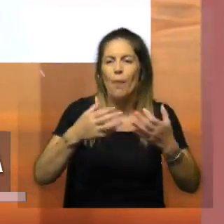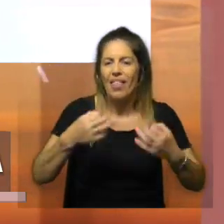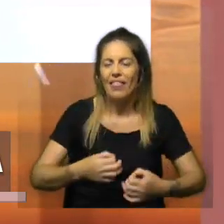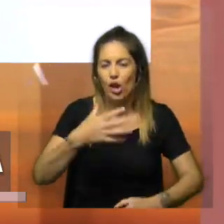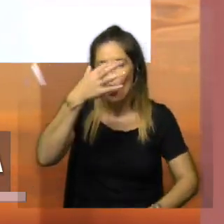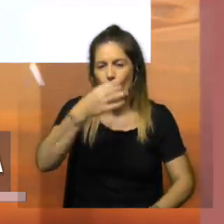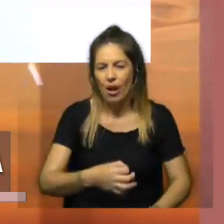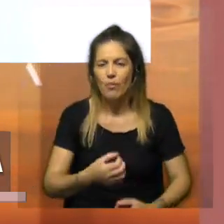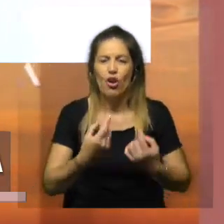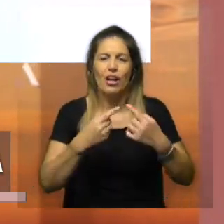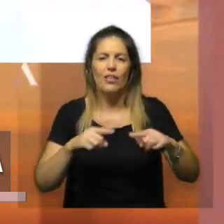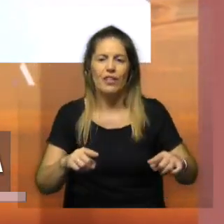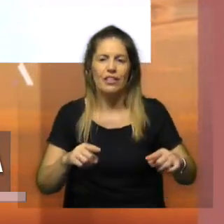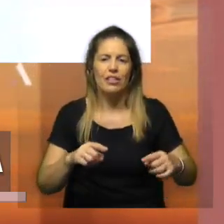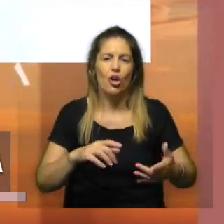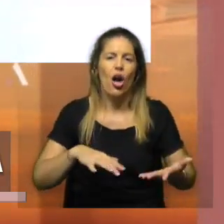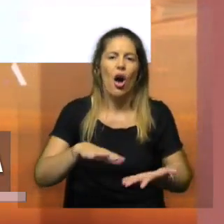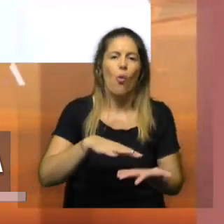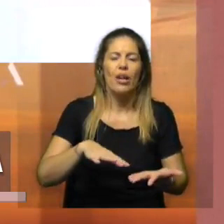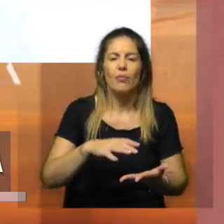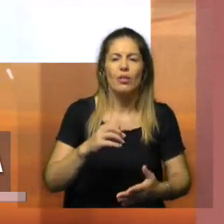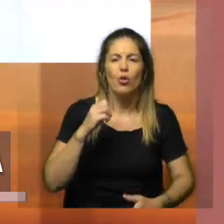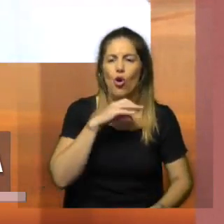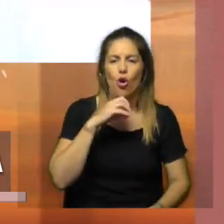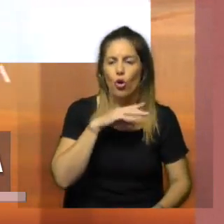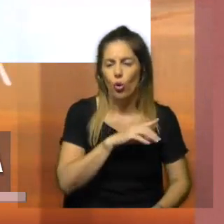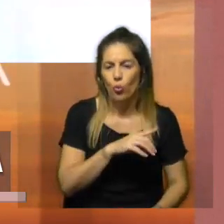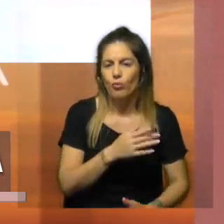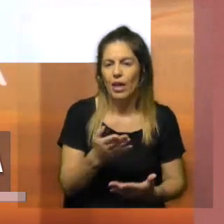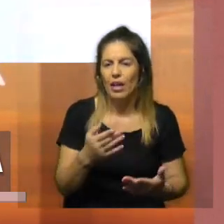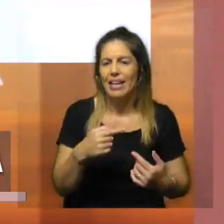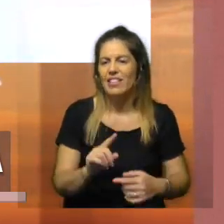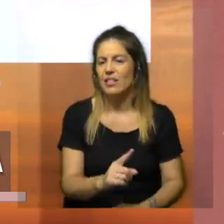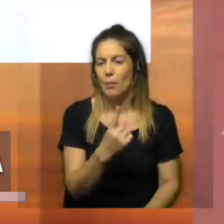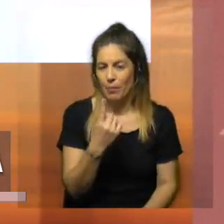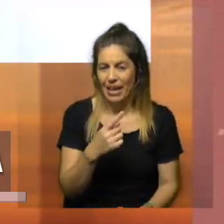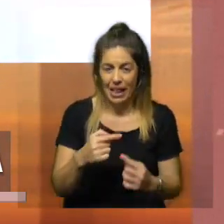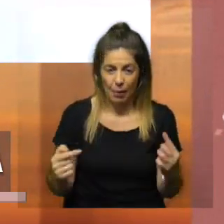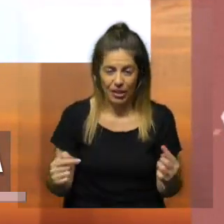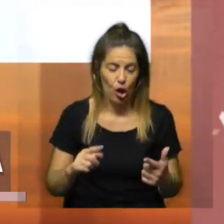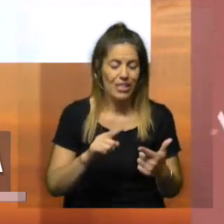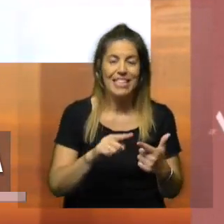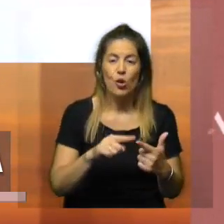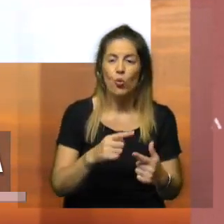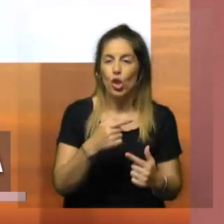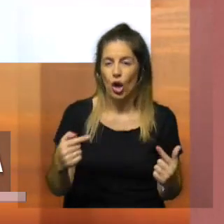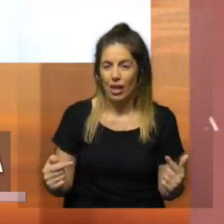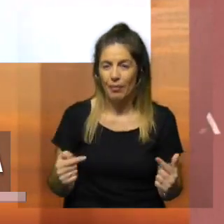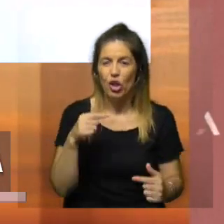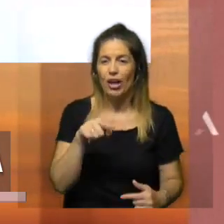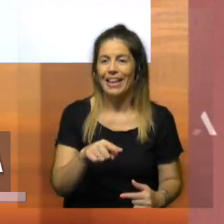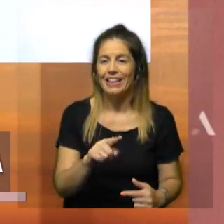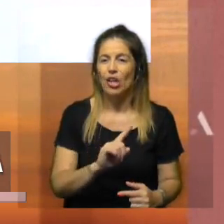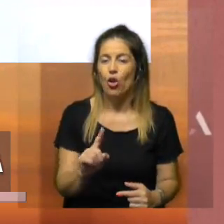es distinto a una élite corrupta, es una construcción discursiva confrontativa que viene haciendo. Ese es el primer elemento. Segundo elemento es que este no es un